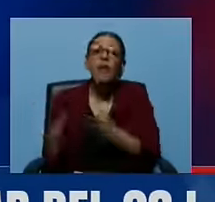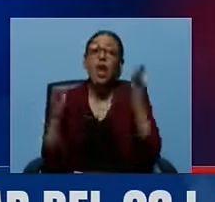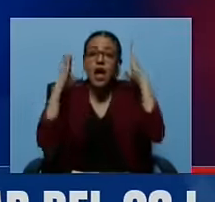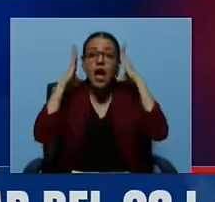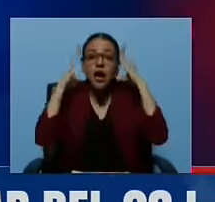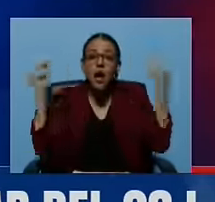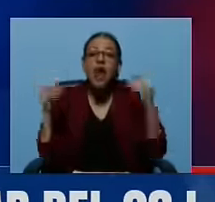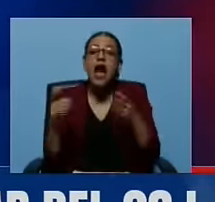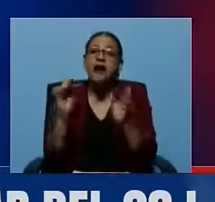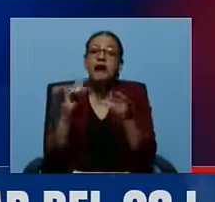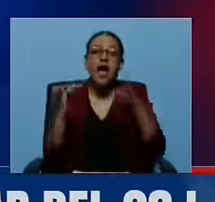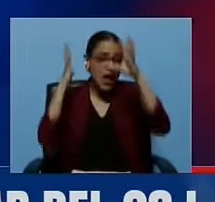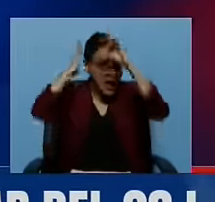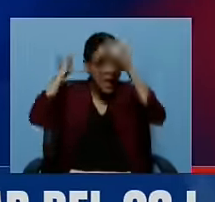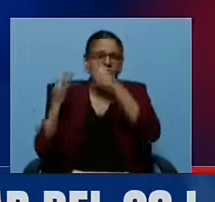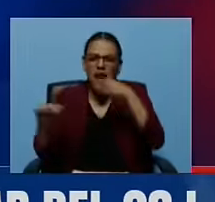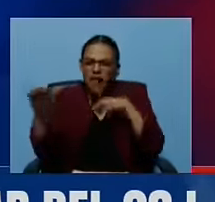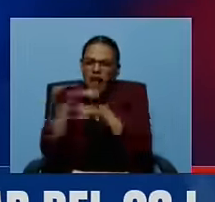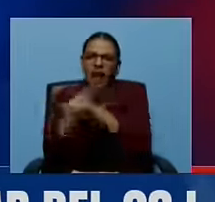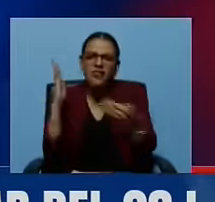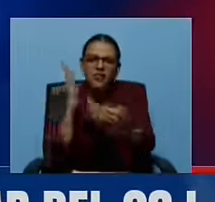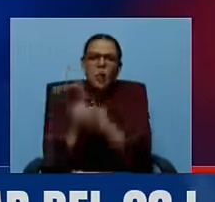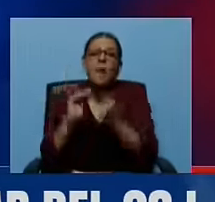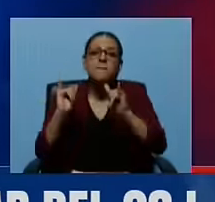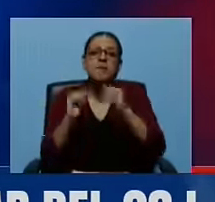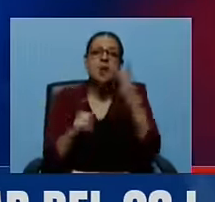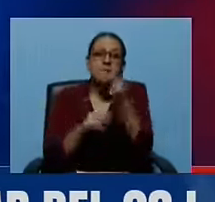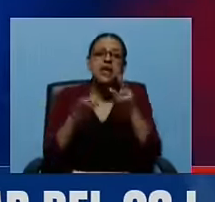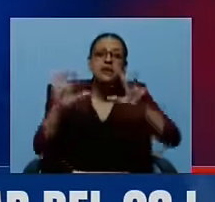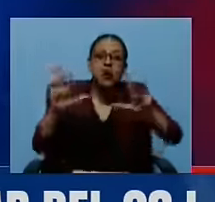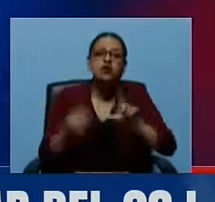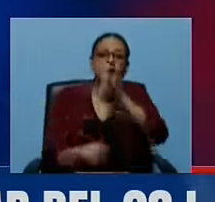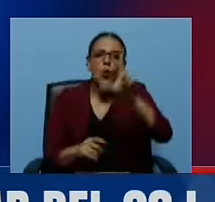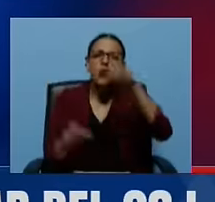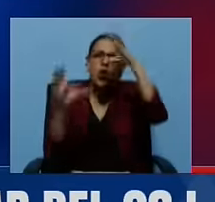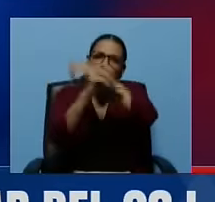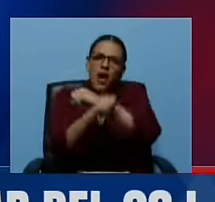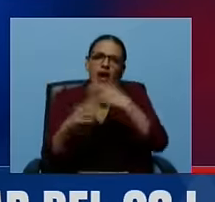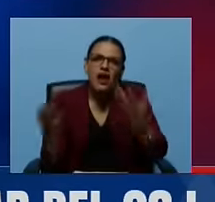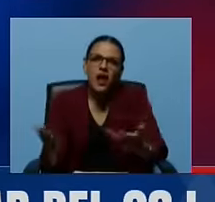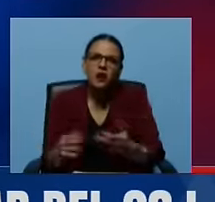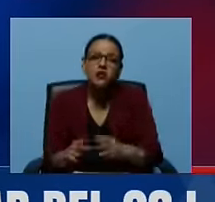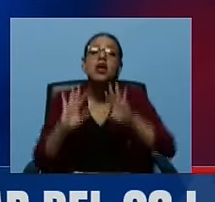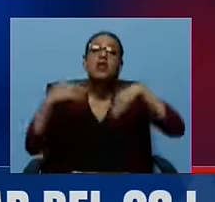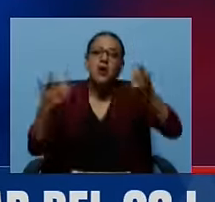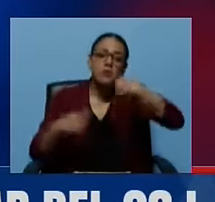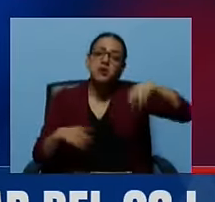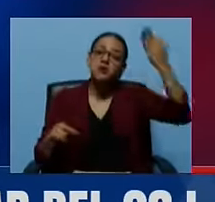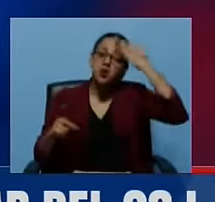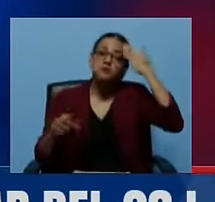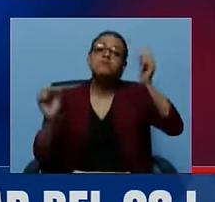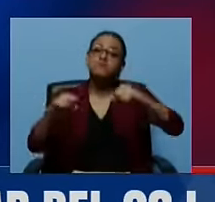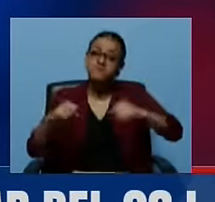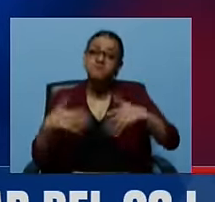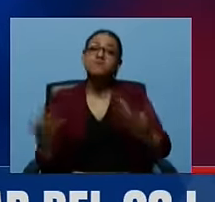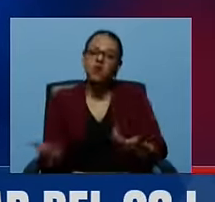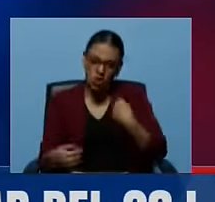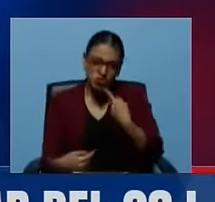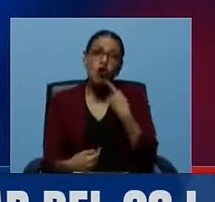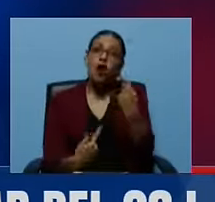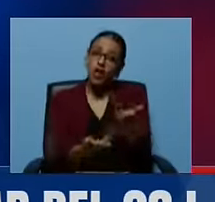de Holanda desde el propio 28 de julio en la noche. Después se supo. Les